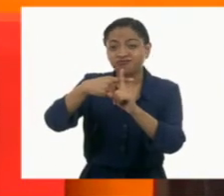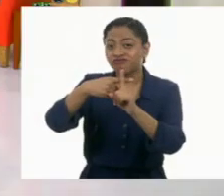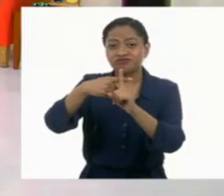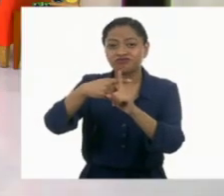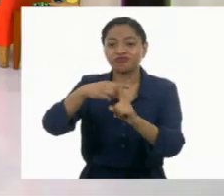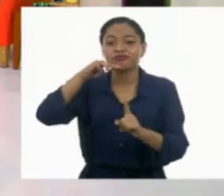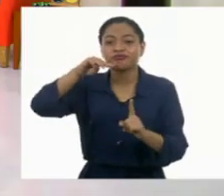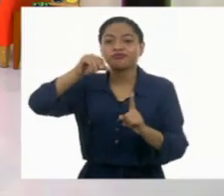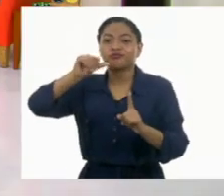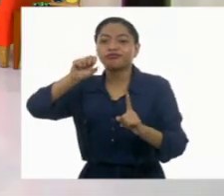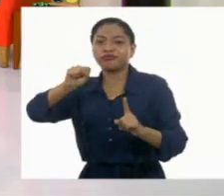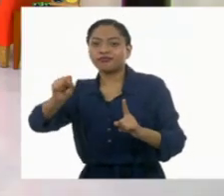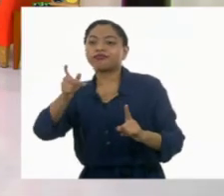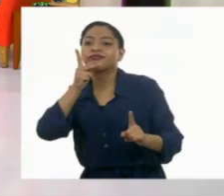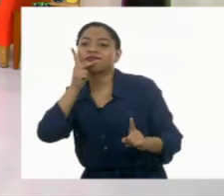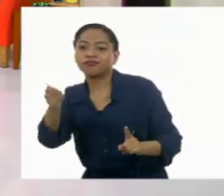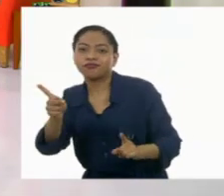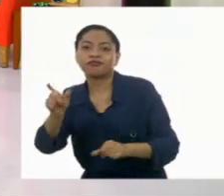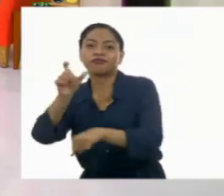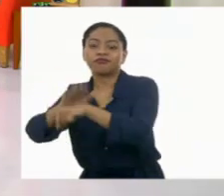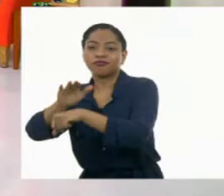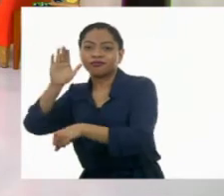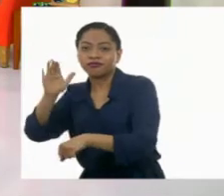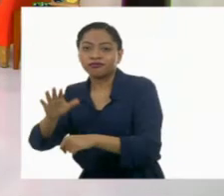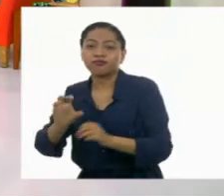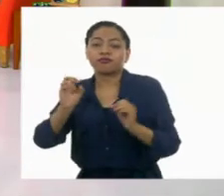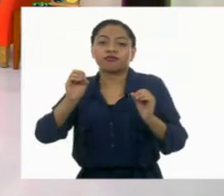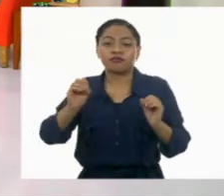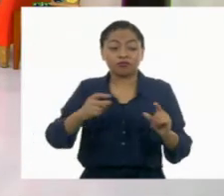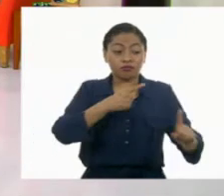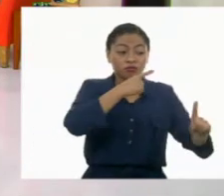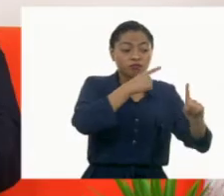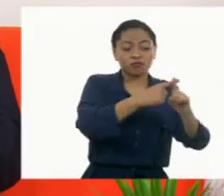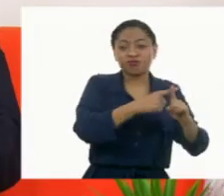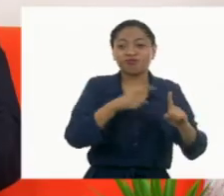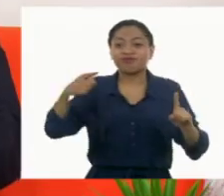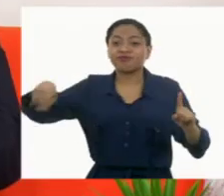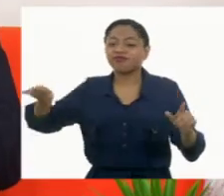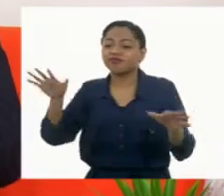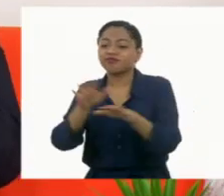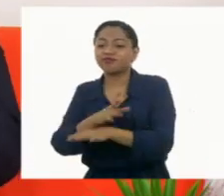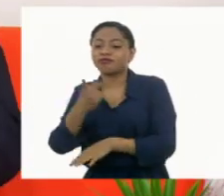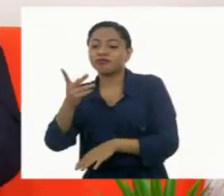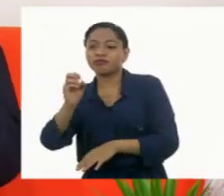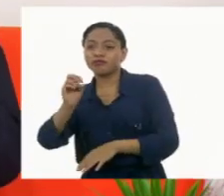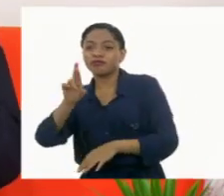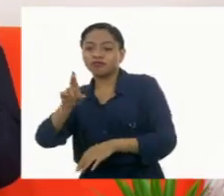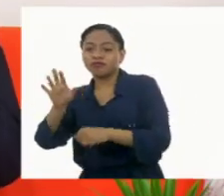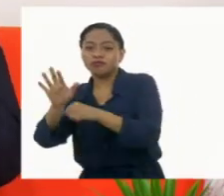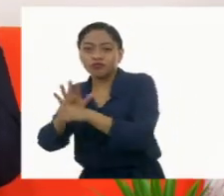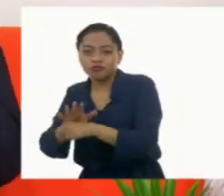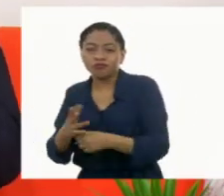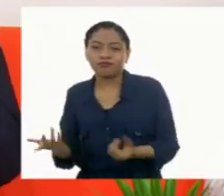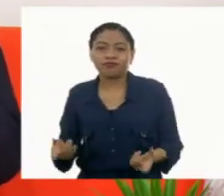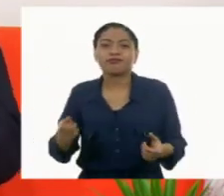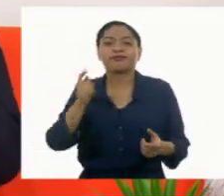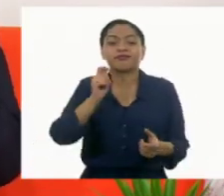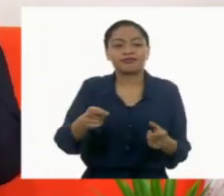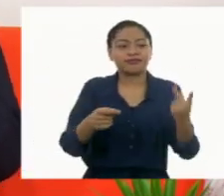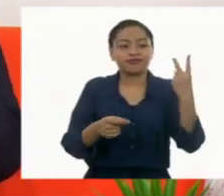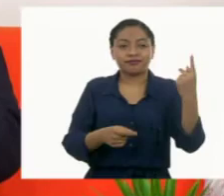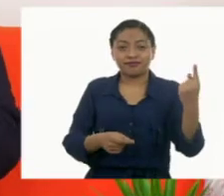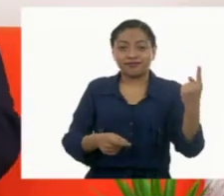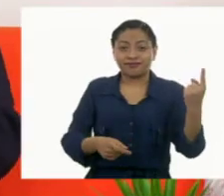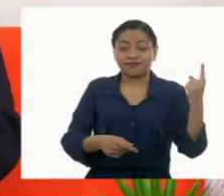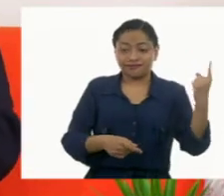palabra más, o escriben por en lugar del signo de multiplicación. porque no lo dominan. Entonces es bien importante que